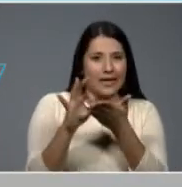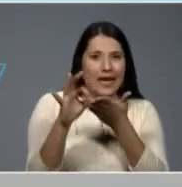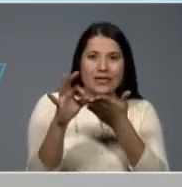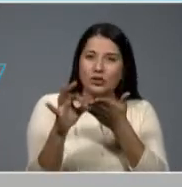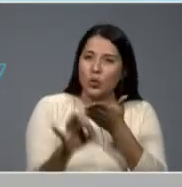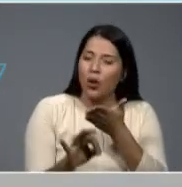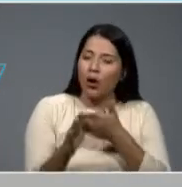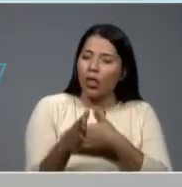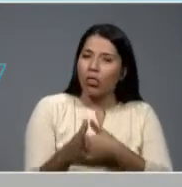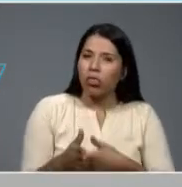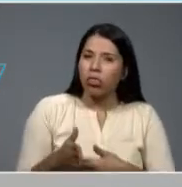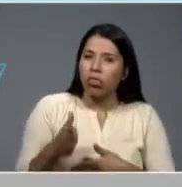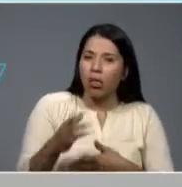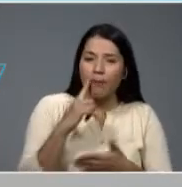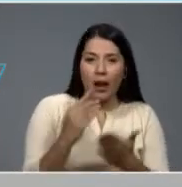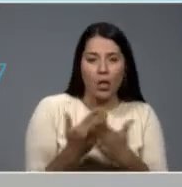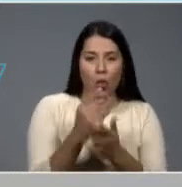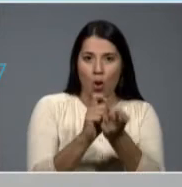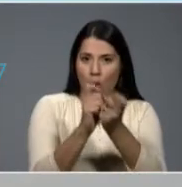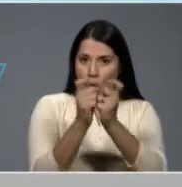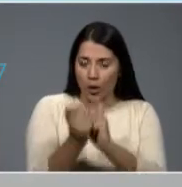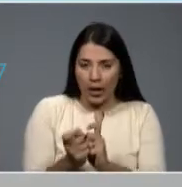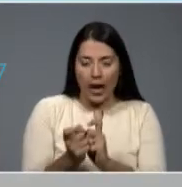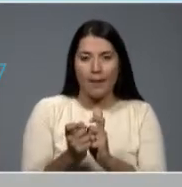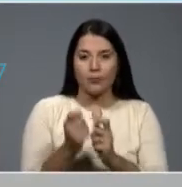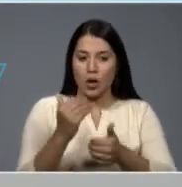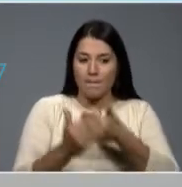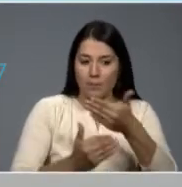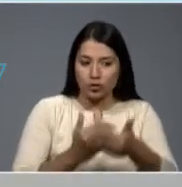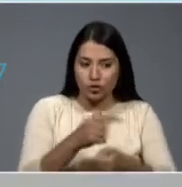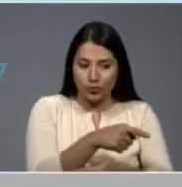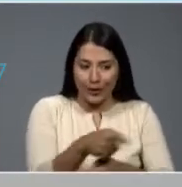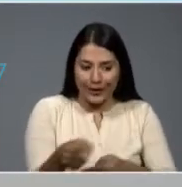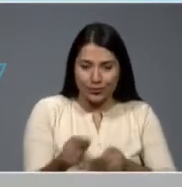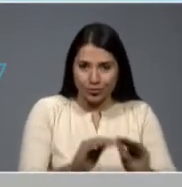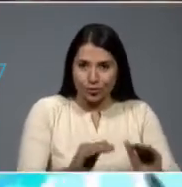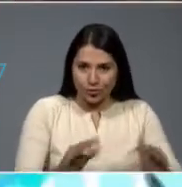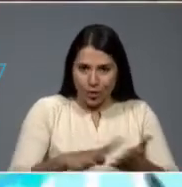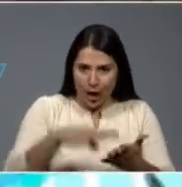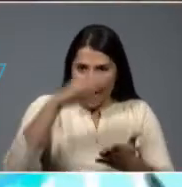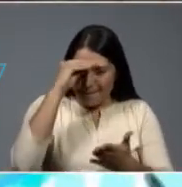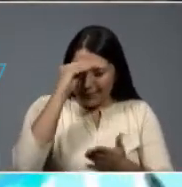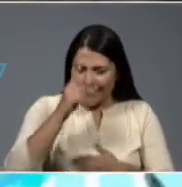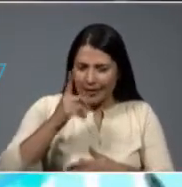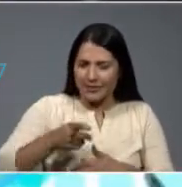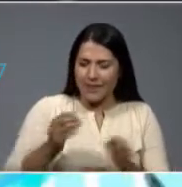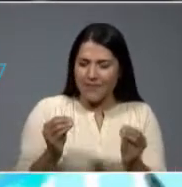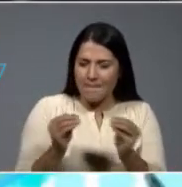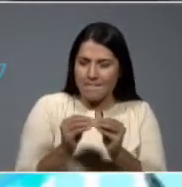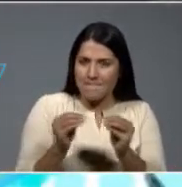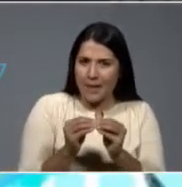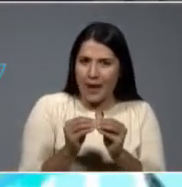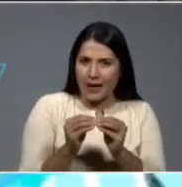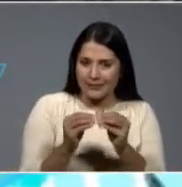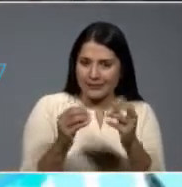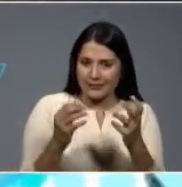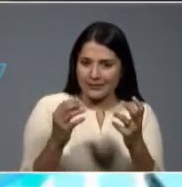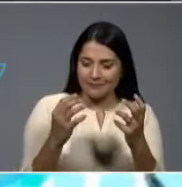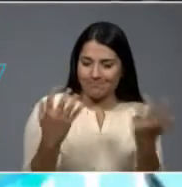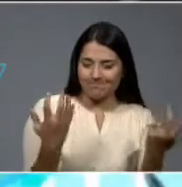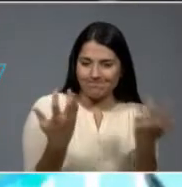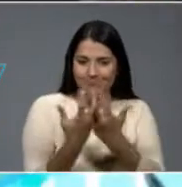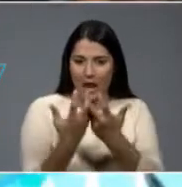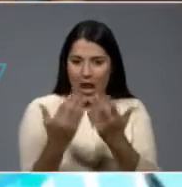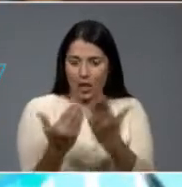las oportunidades que deberíamos ofrecer en los procesos de aprendizaje a nuestros niños deberían ser mucho más afines a lo que la sociedad hoy en día les está